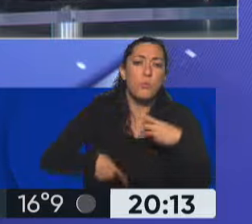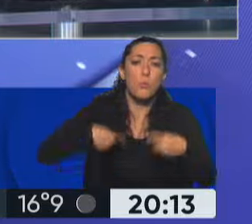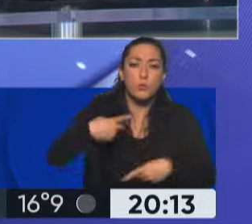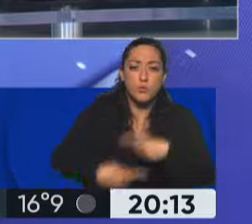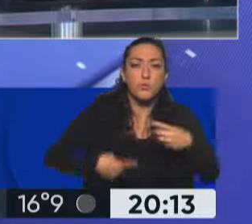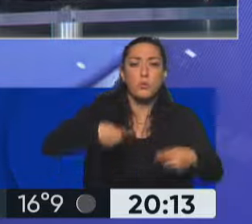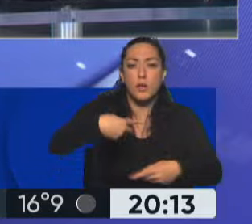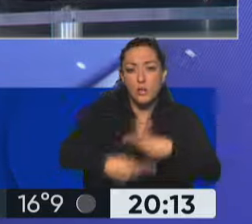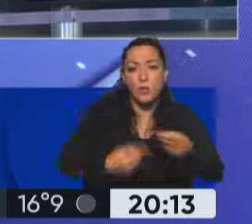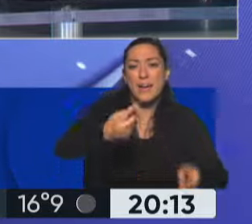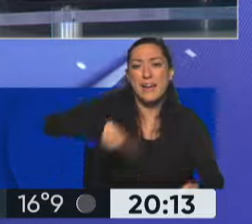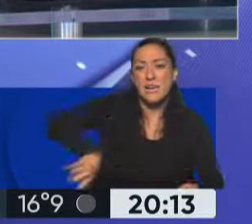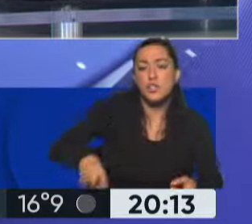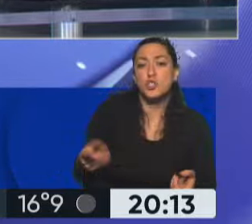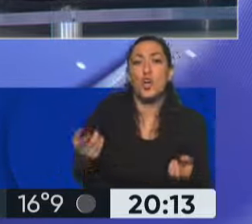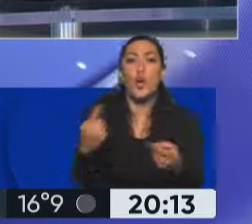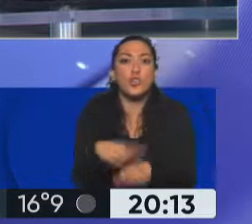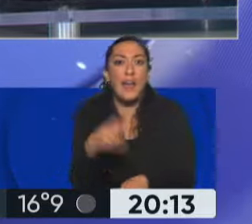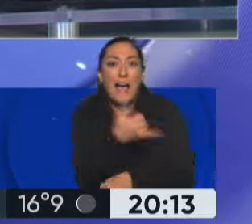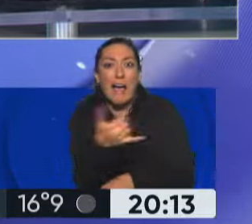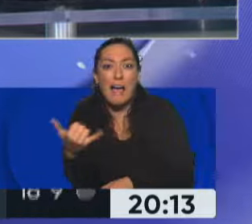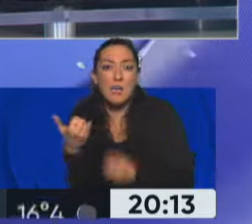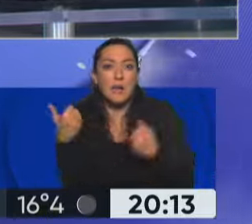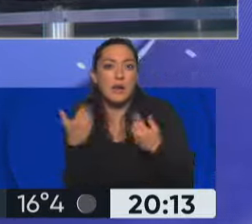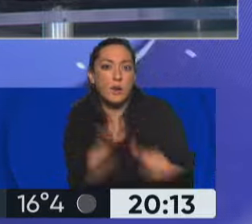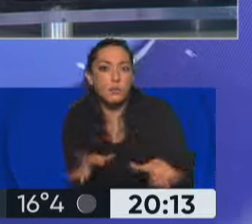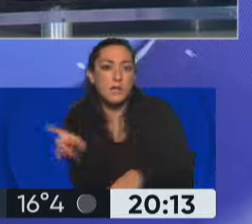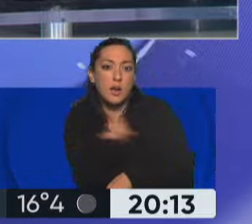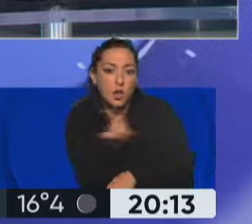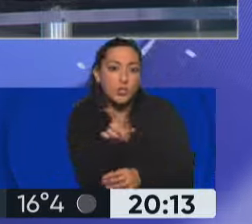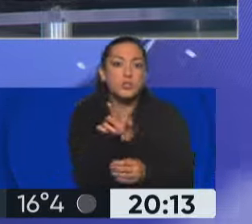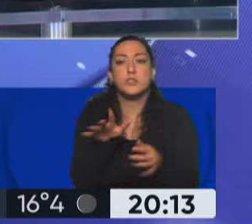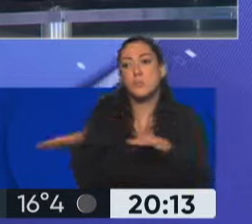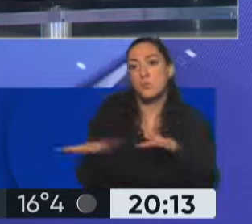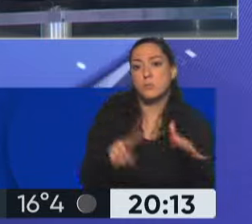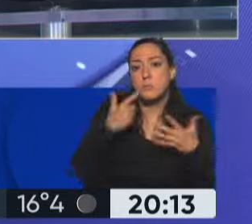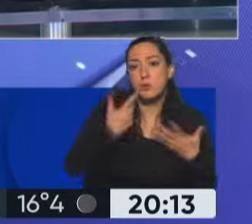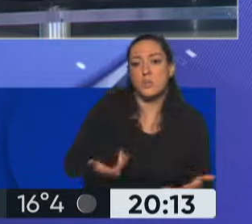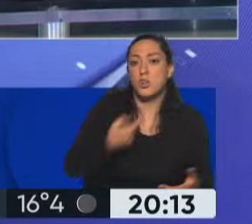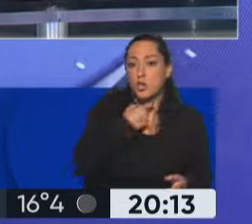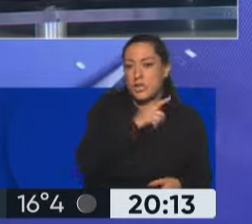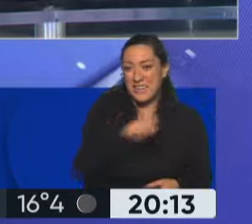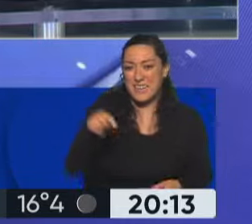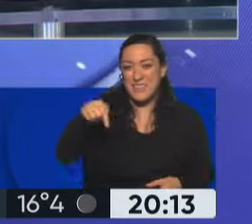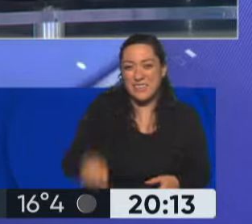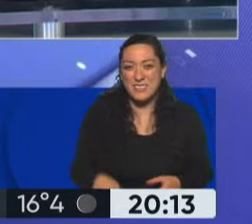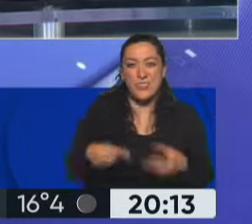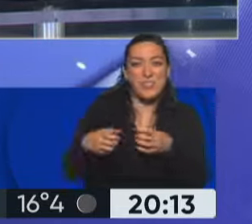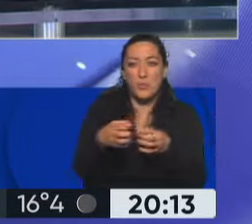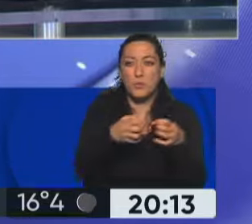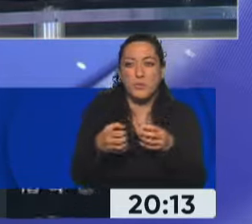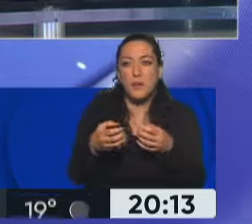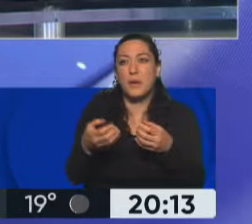dispuestos a renunciar a sus privilegios no están dispuestos a blanquear la situación porque digo Acá no está en discusión de si